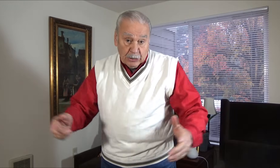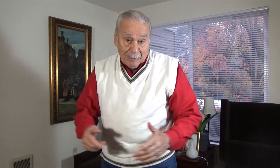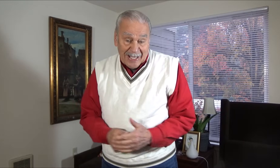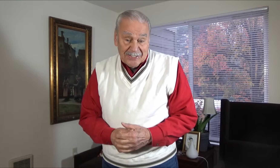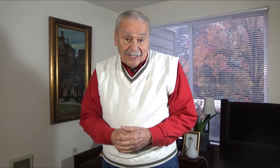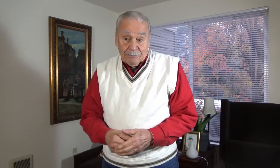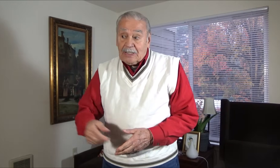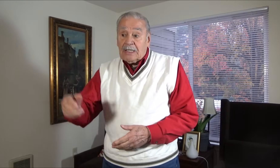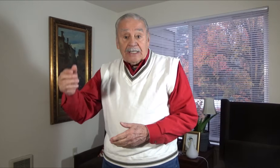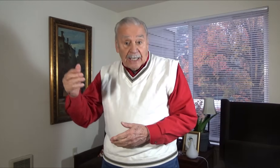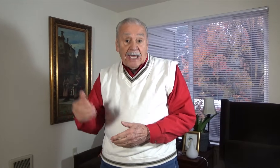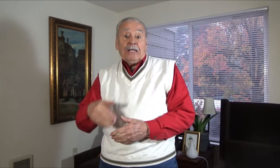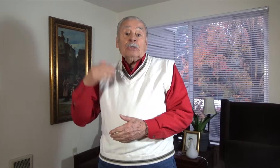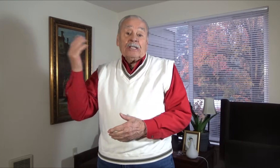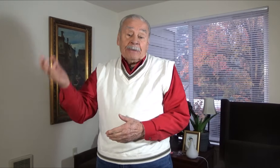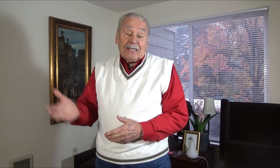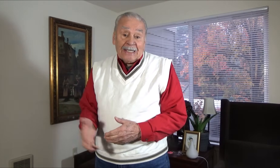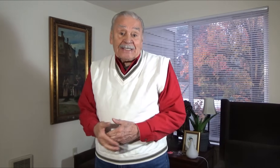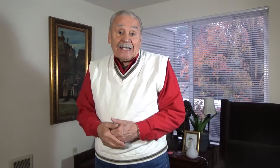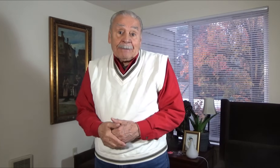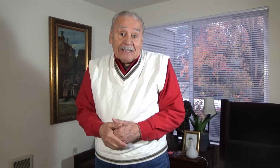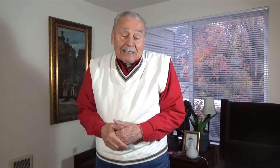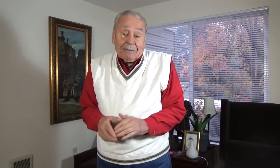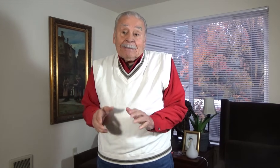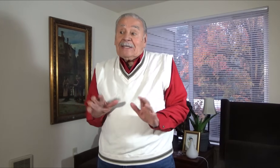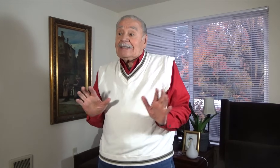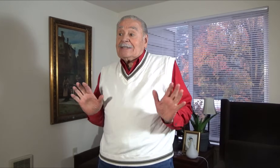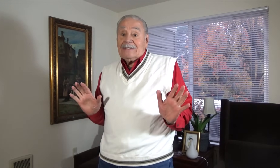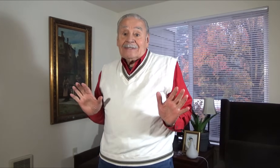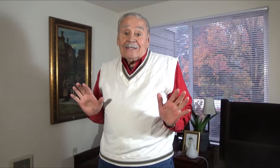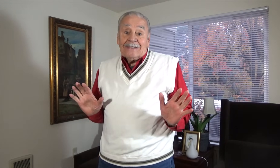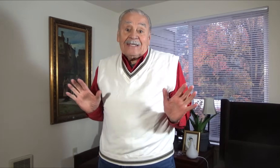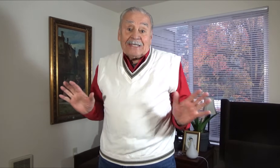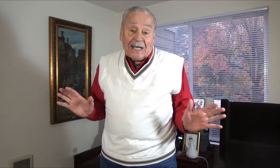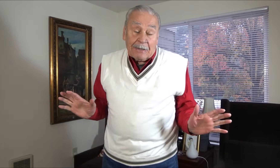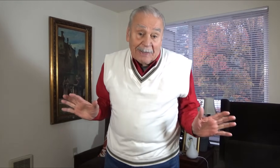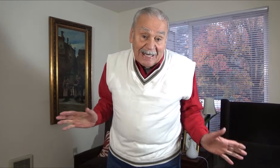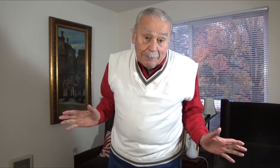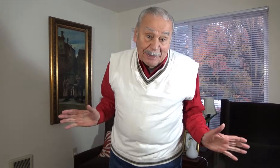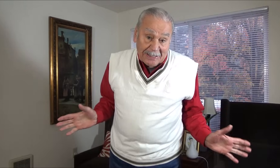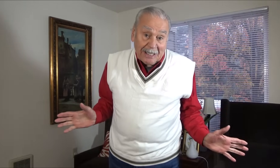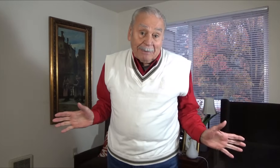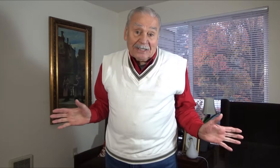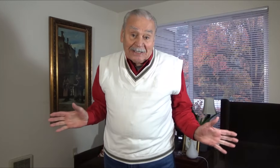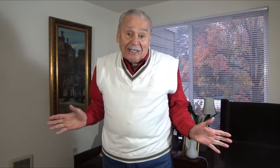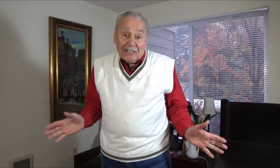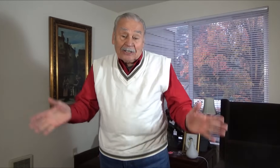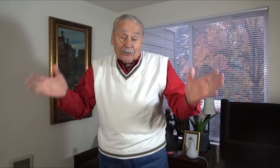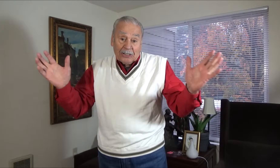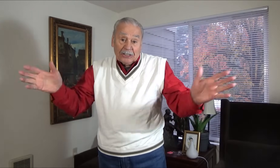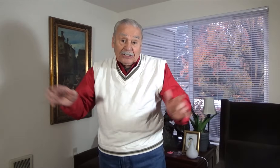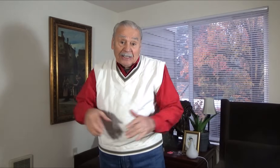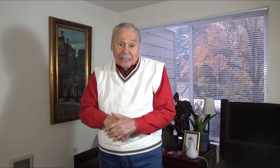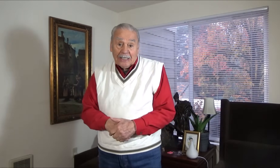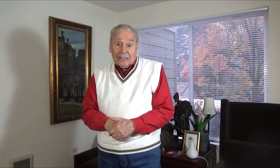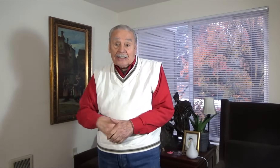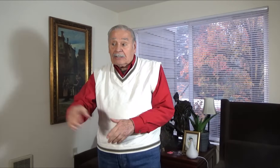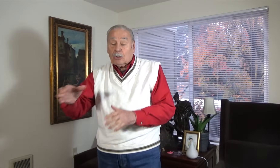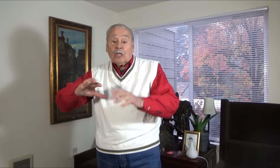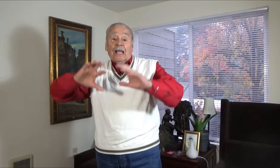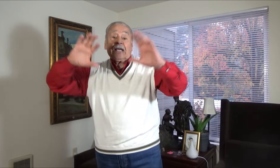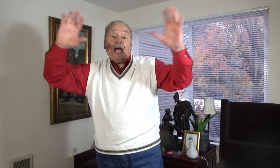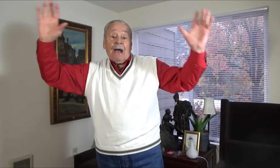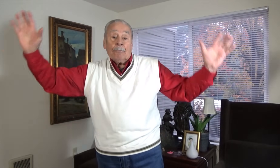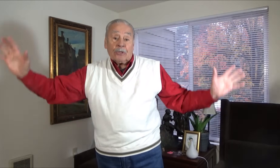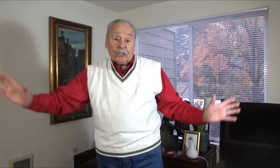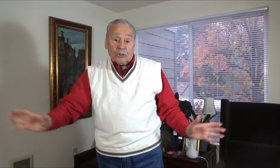de Sergio Massa, e en última instancia, lamentablemente, sin tener velas prácticamente en el entierro de Cristina Kirchner y